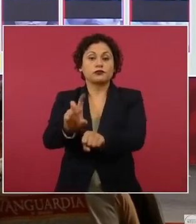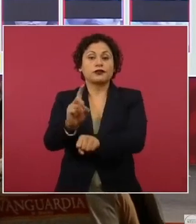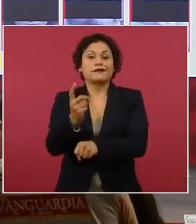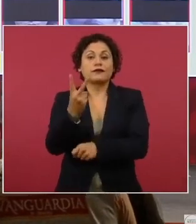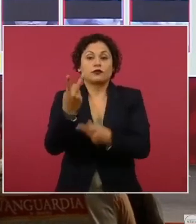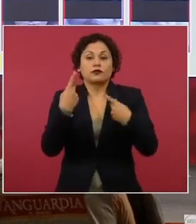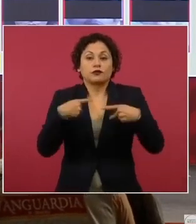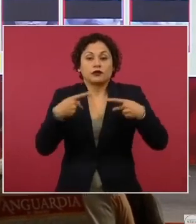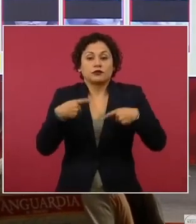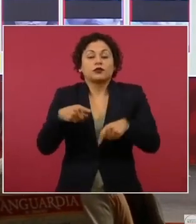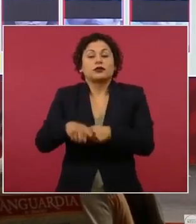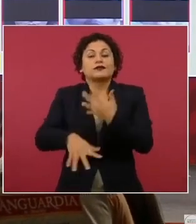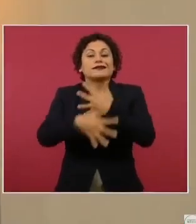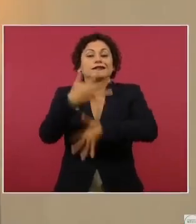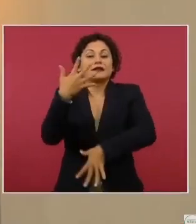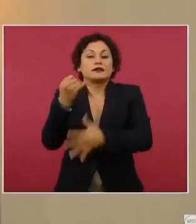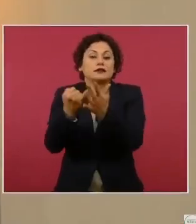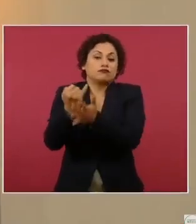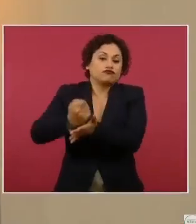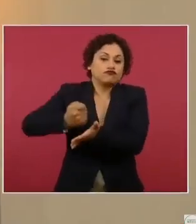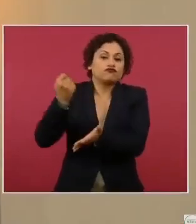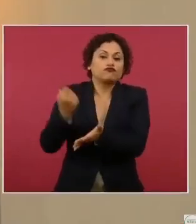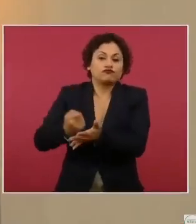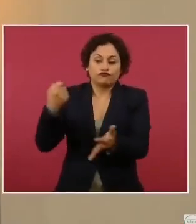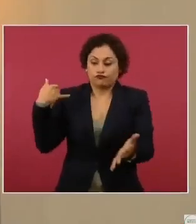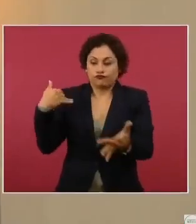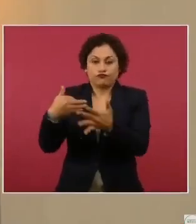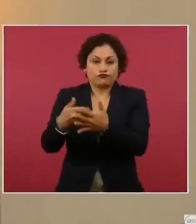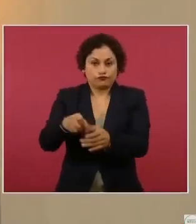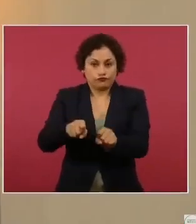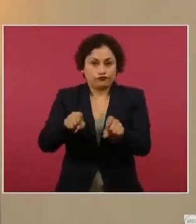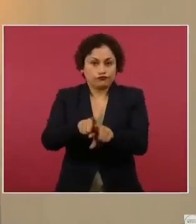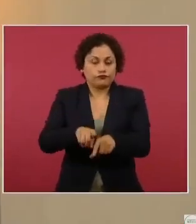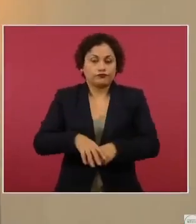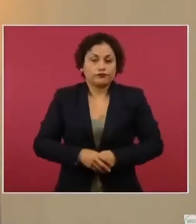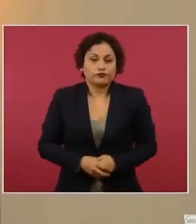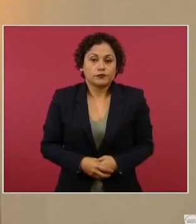15 sentenciados en el periodo que se informa. Siguiente.